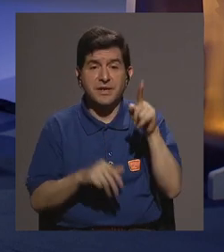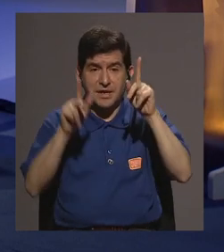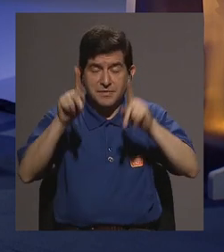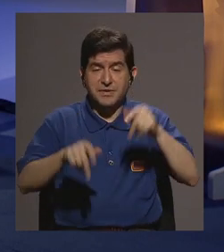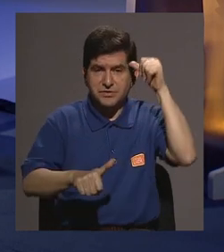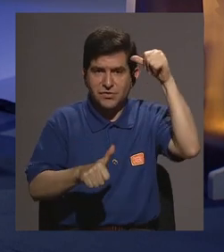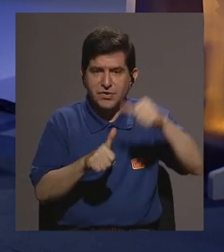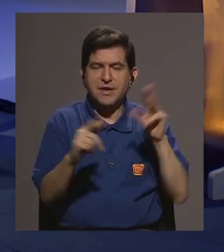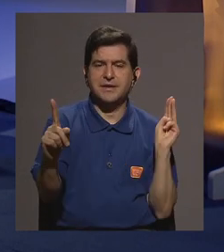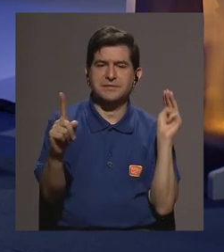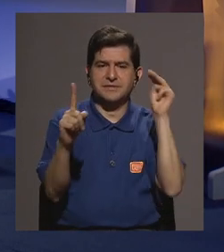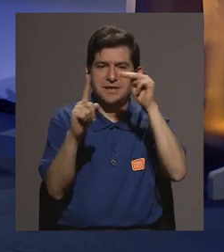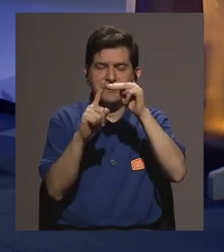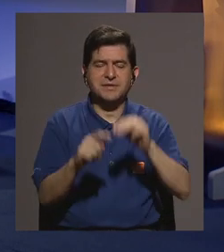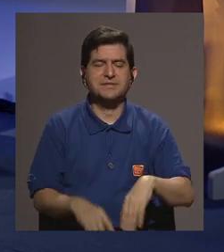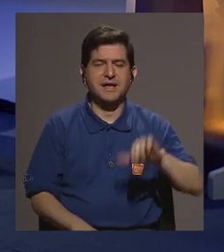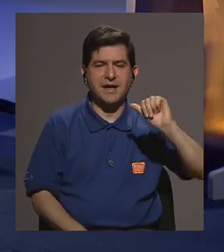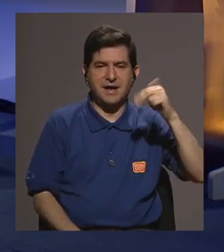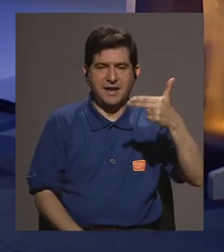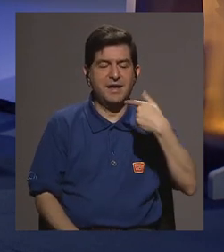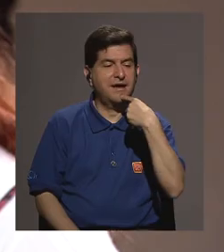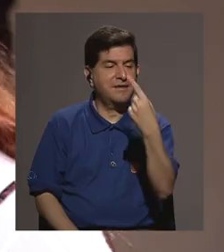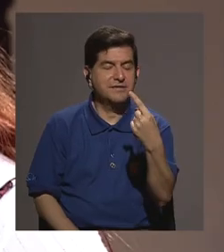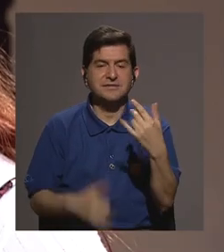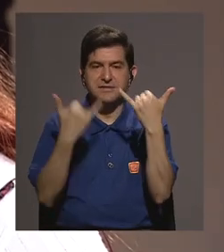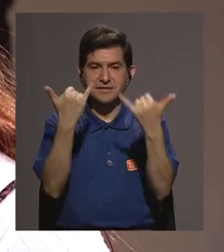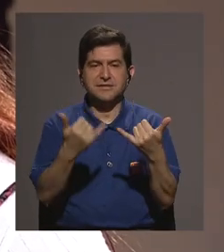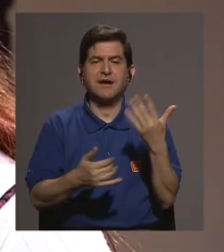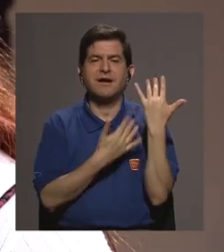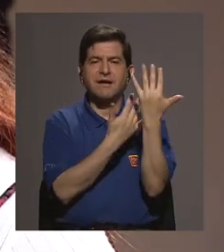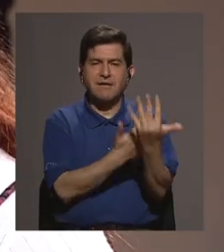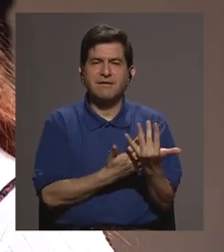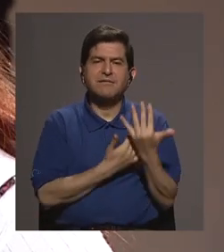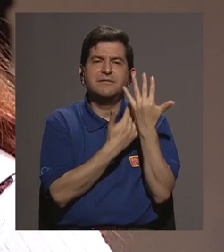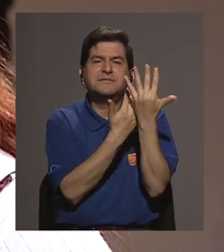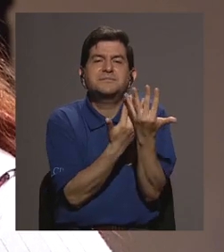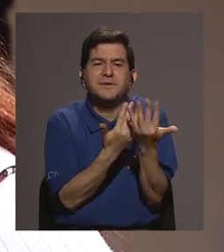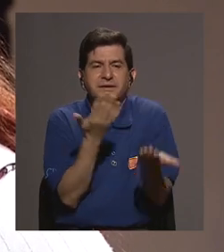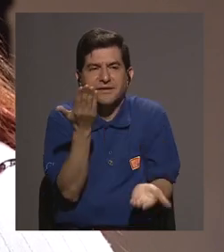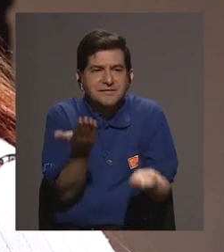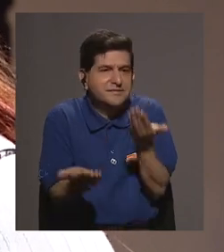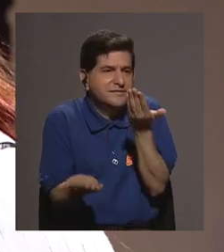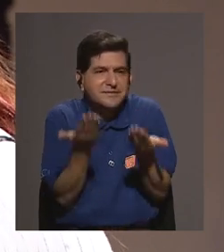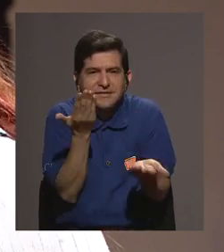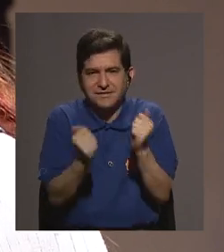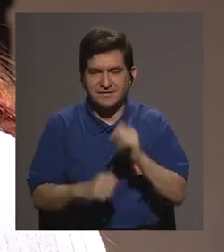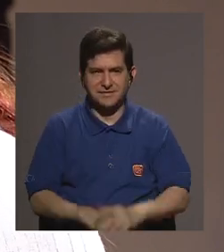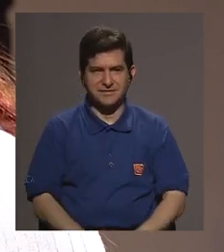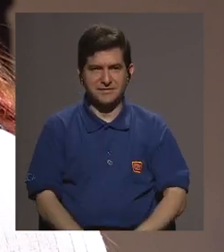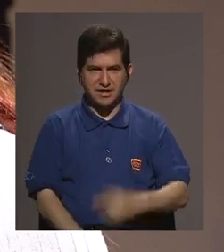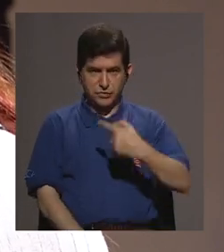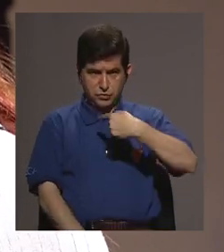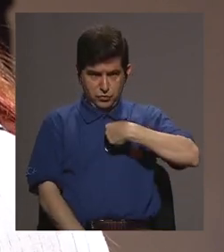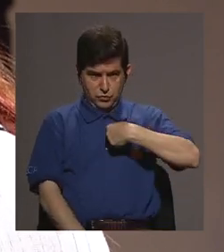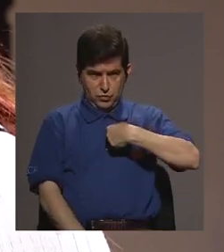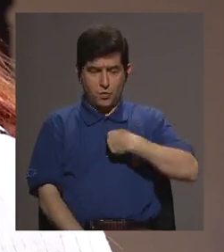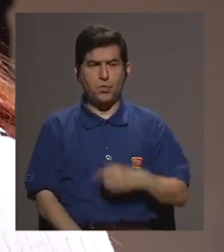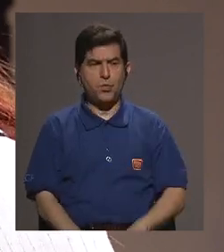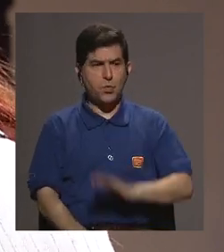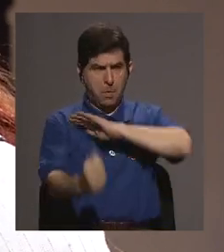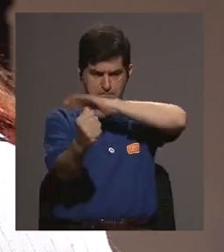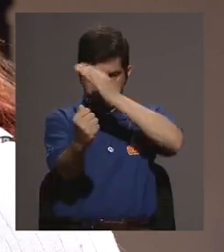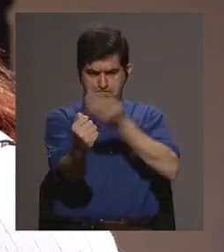que se llene es el mensaje que andrew nos ha comentado y la esperanza que uno